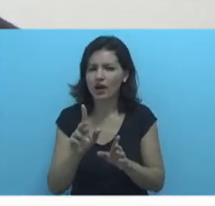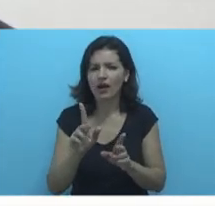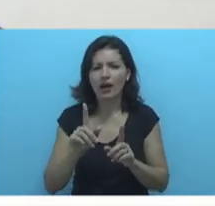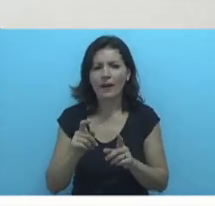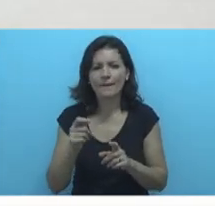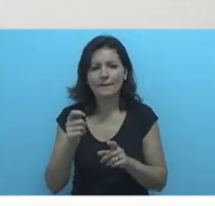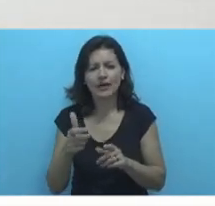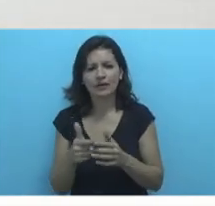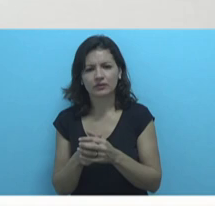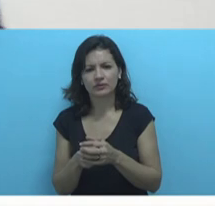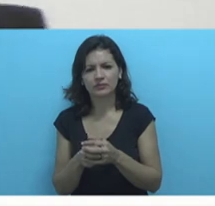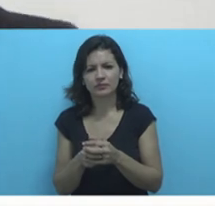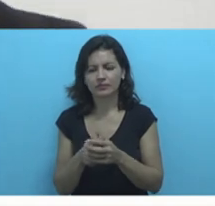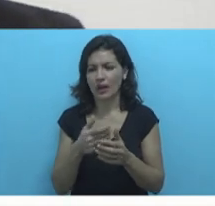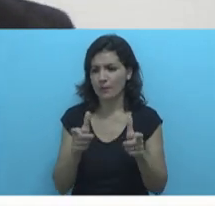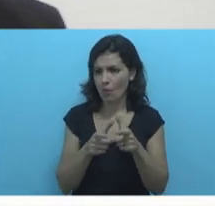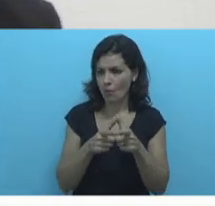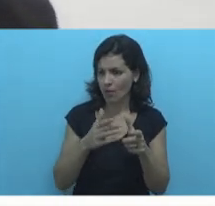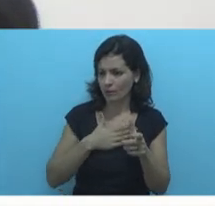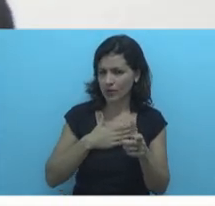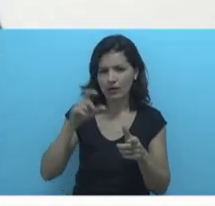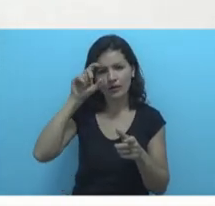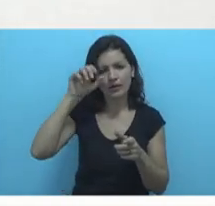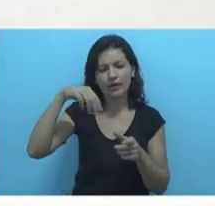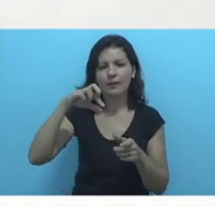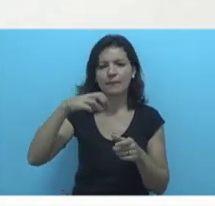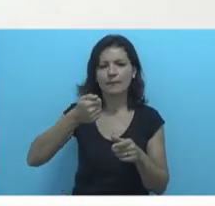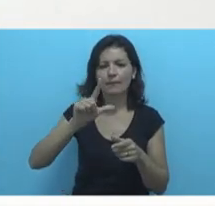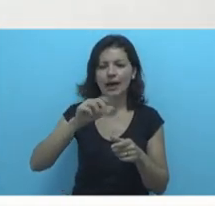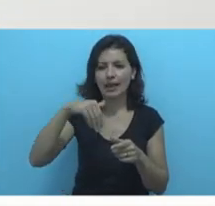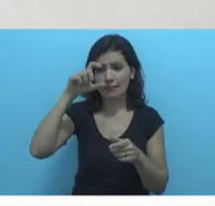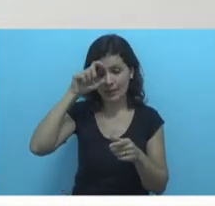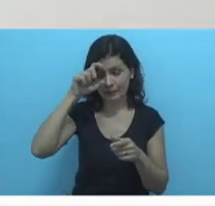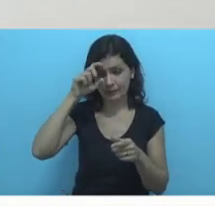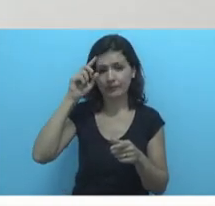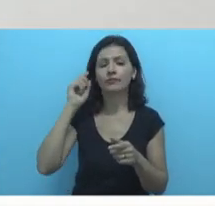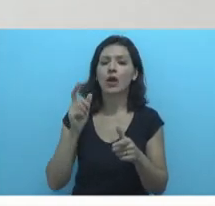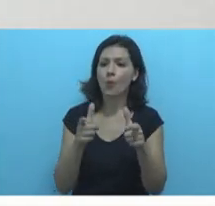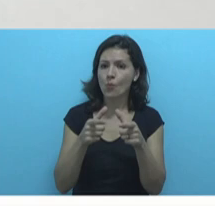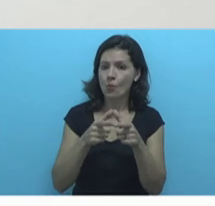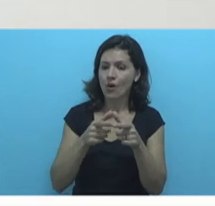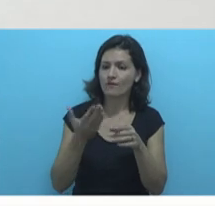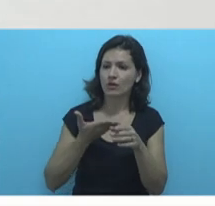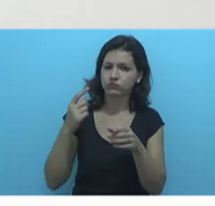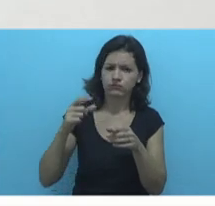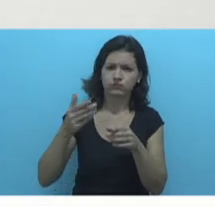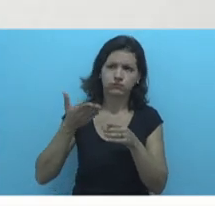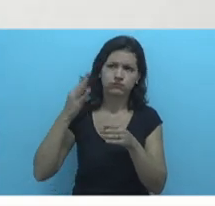Empalme, mi pueblo, es un pueblo que durante décadas vivió las